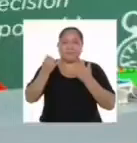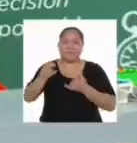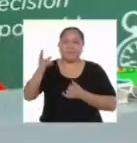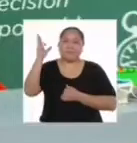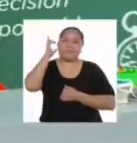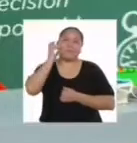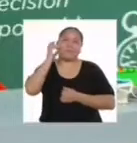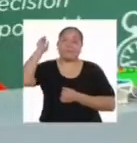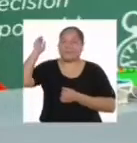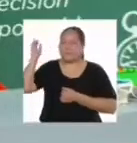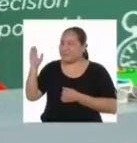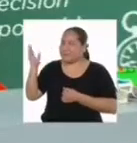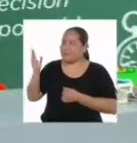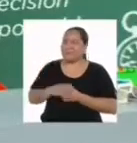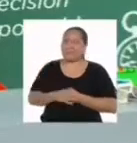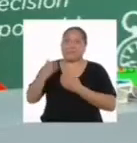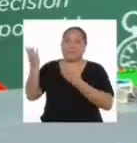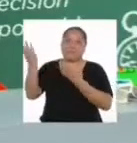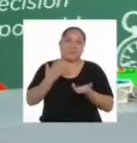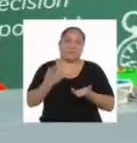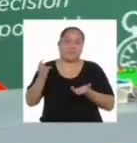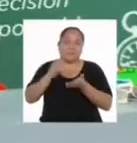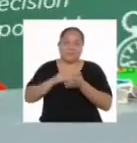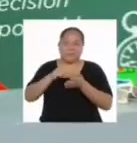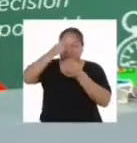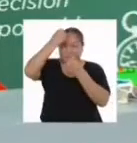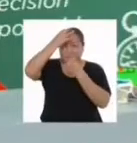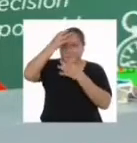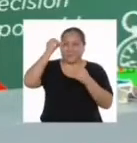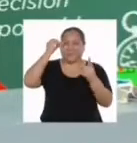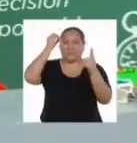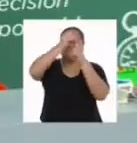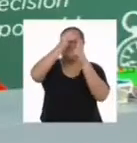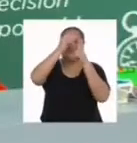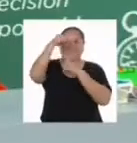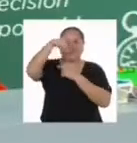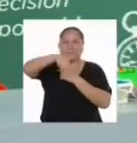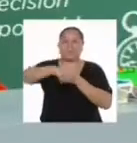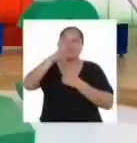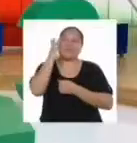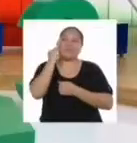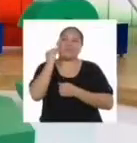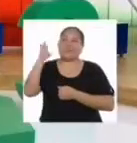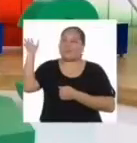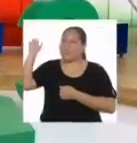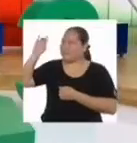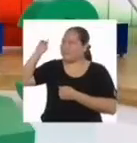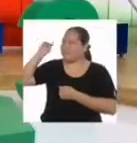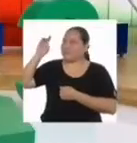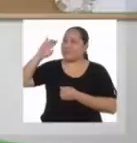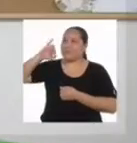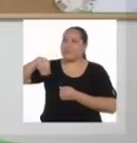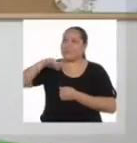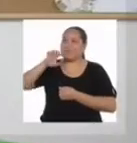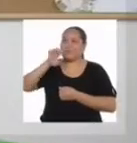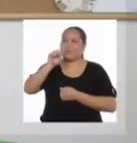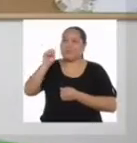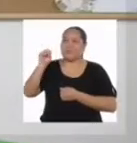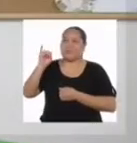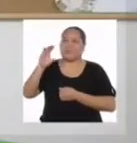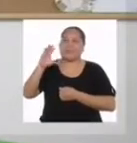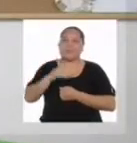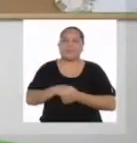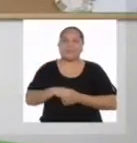Ahora escuchemos a la profesora, quien nos dará más luces sobre el propósito de esta experiencia. Hola, profesora Jessica.